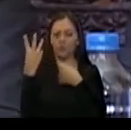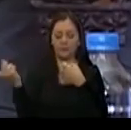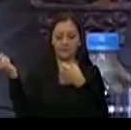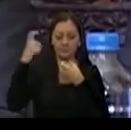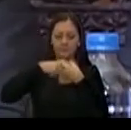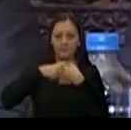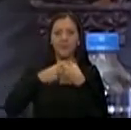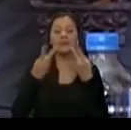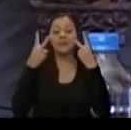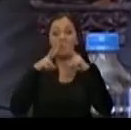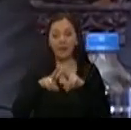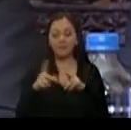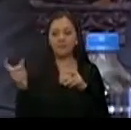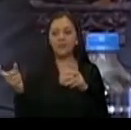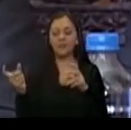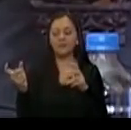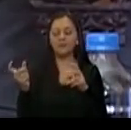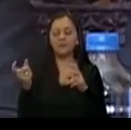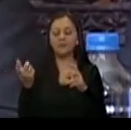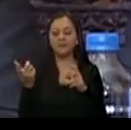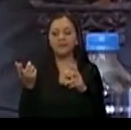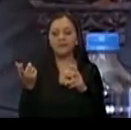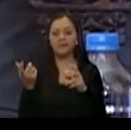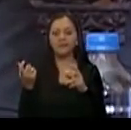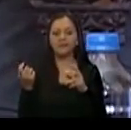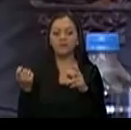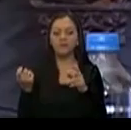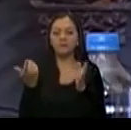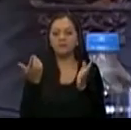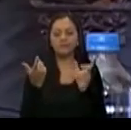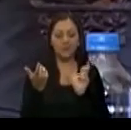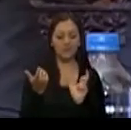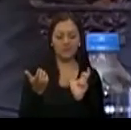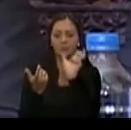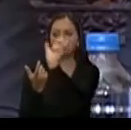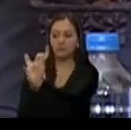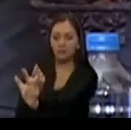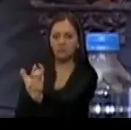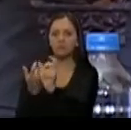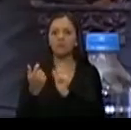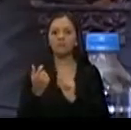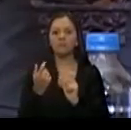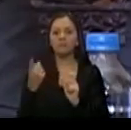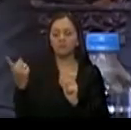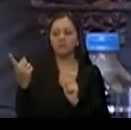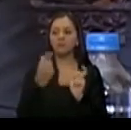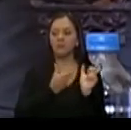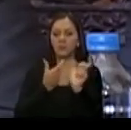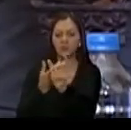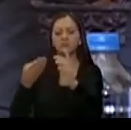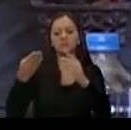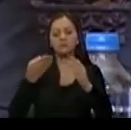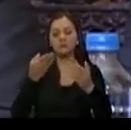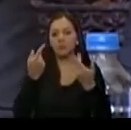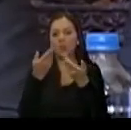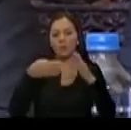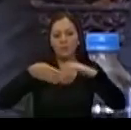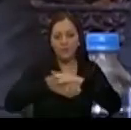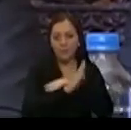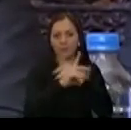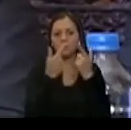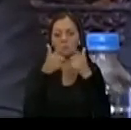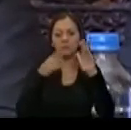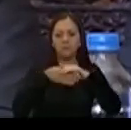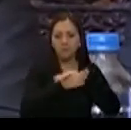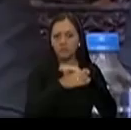ir haciendo las acreditaciones en constante coordinación con el Vaticano, con el grupo de periodistas que viene del Vaticano,